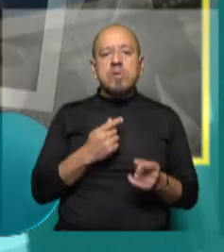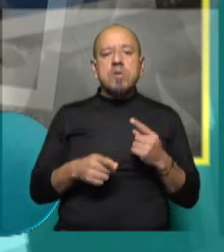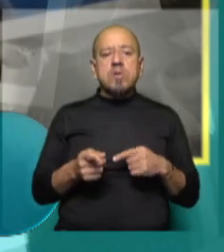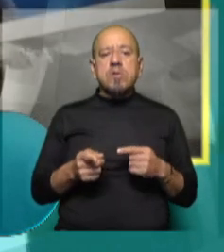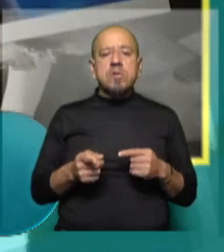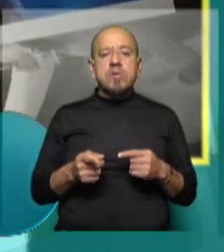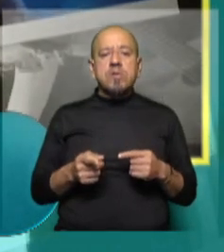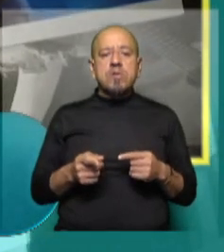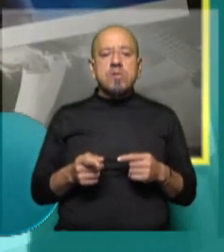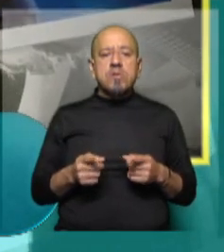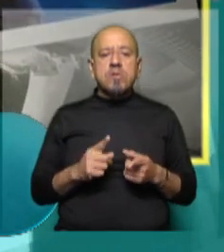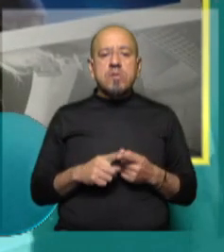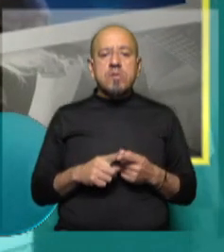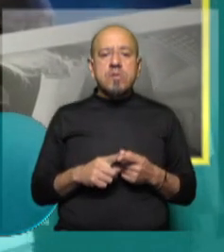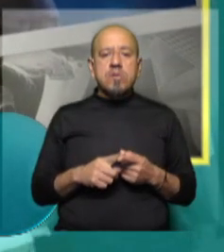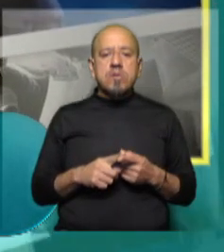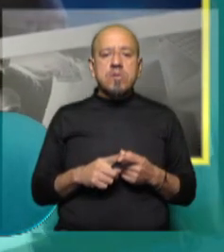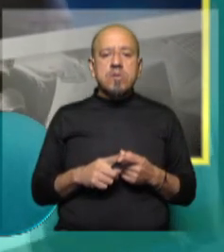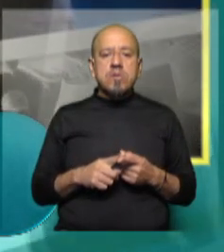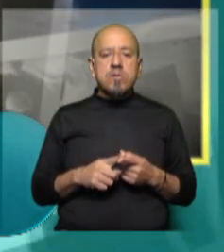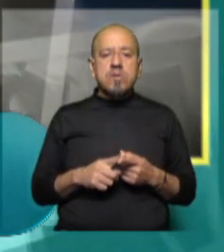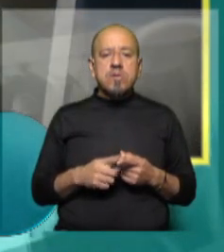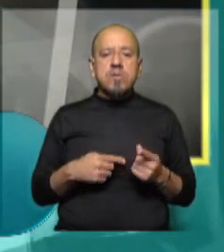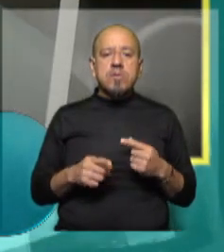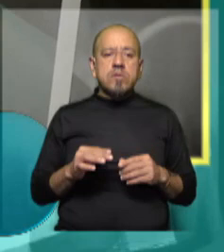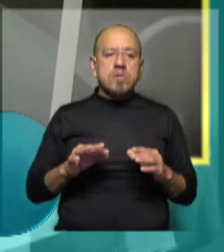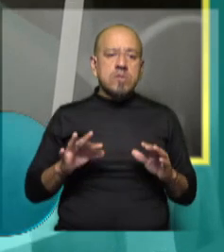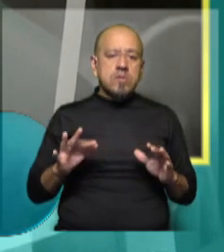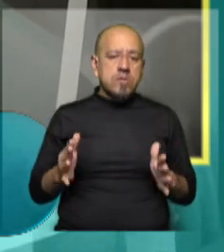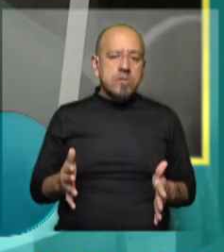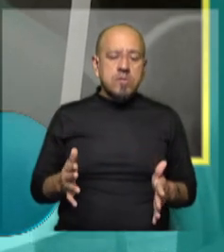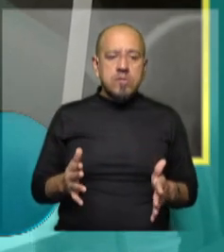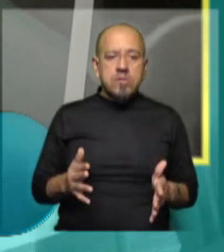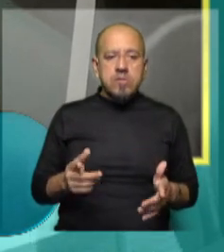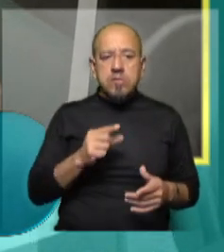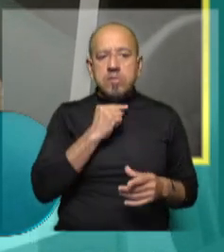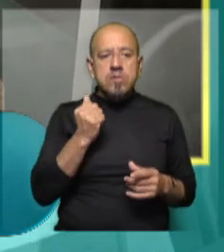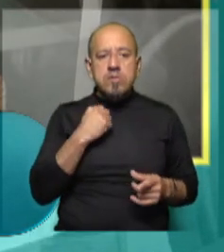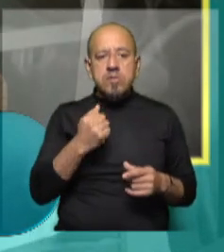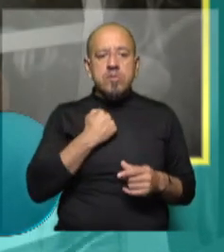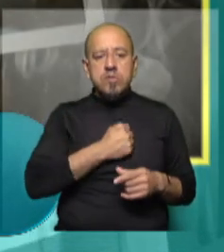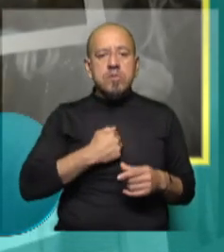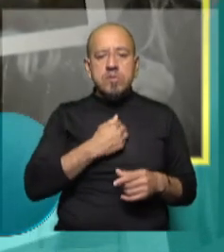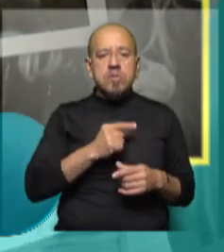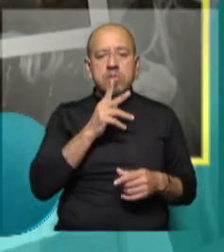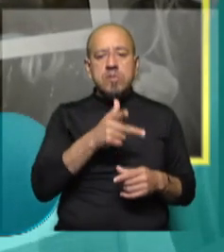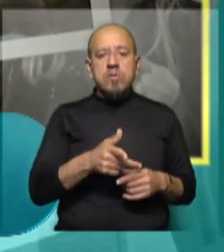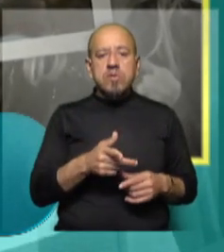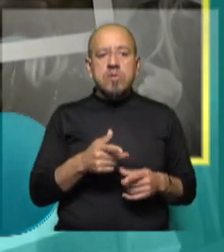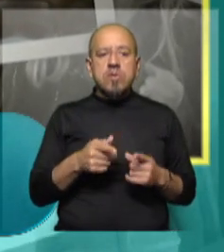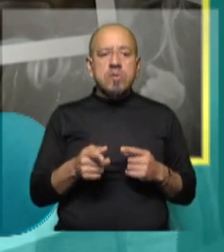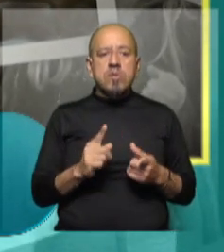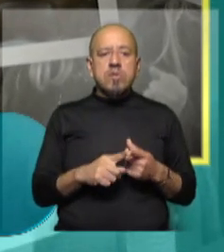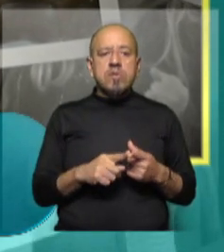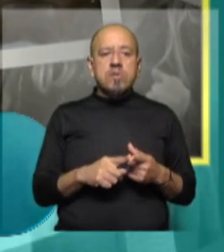to see your son going off the track. No tenés que ser cristiano para ver sufrir a tu hijo y que y no se va sufrir, por un camino y no sufrir, say, claro. What